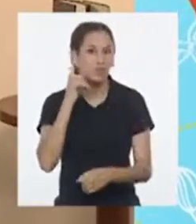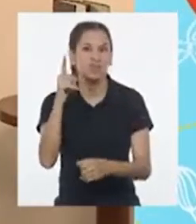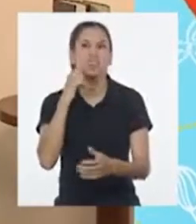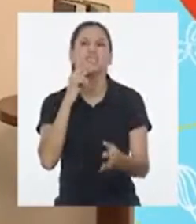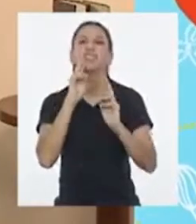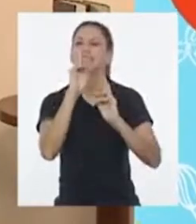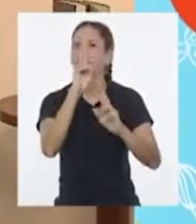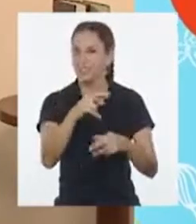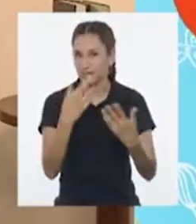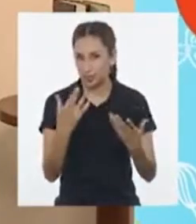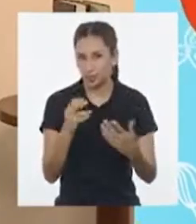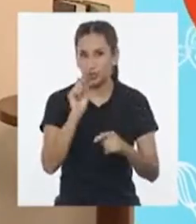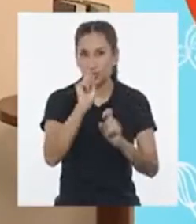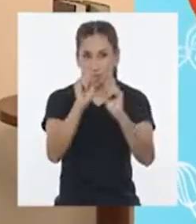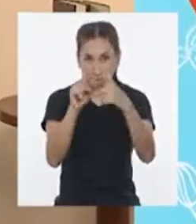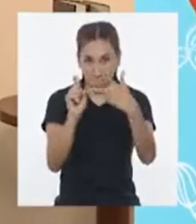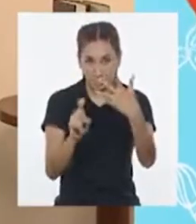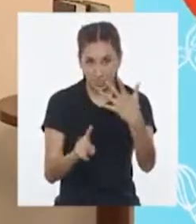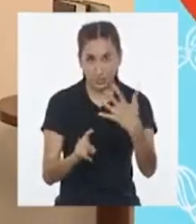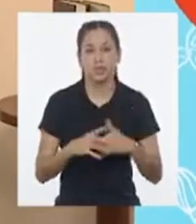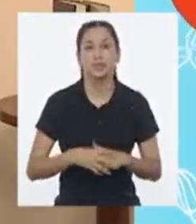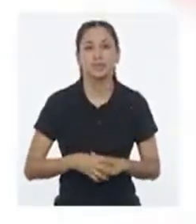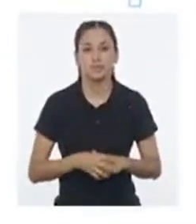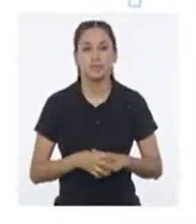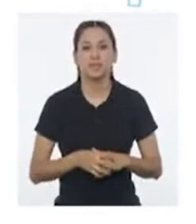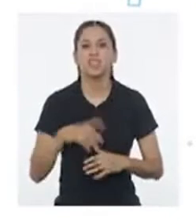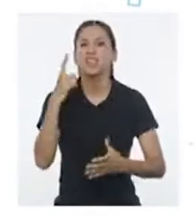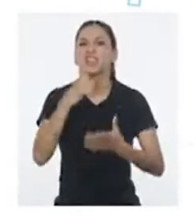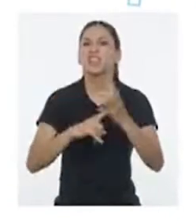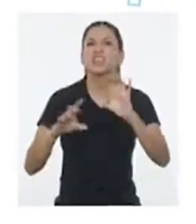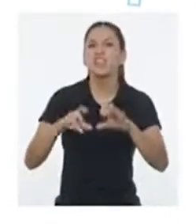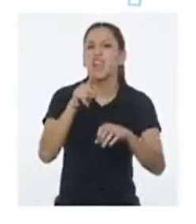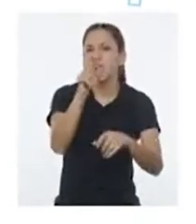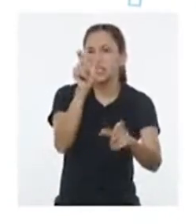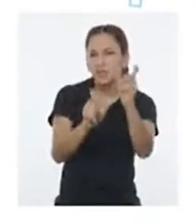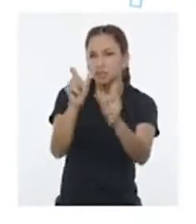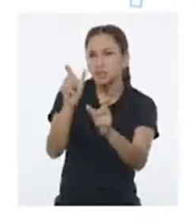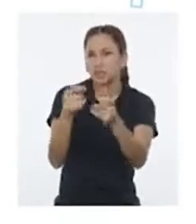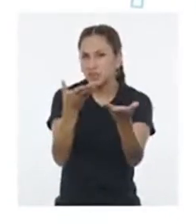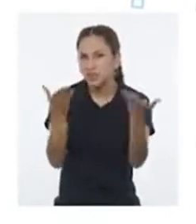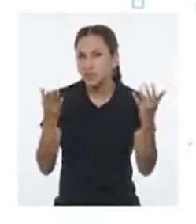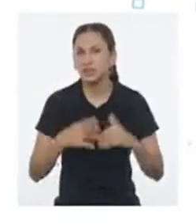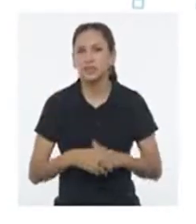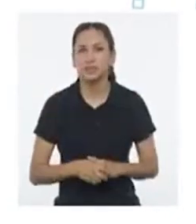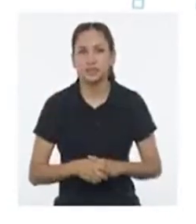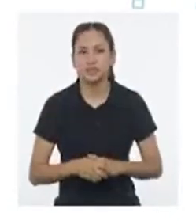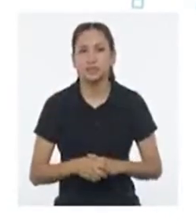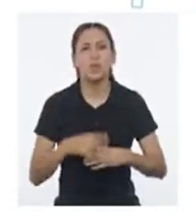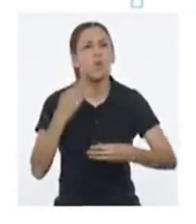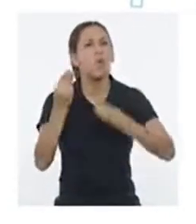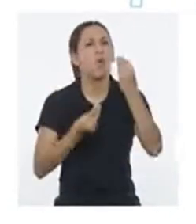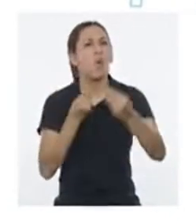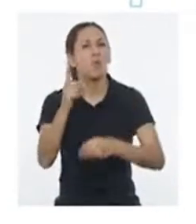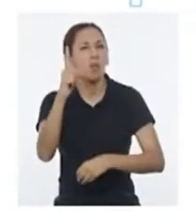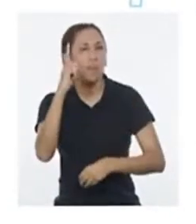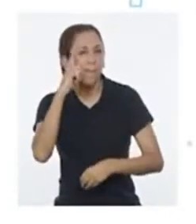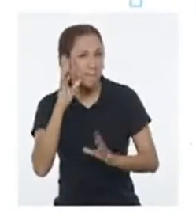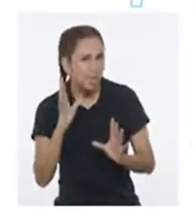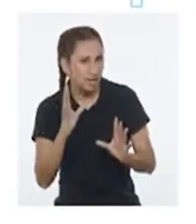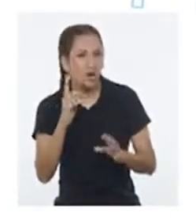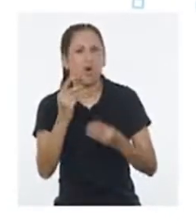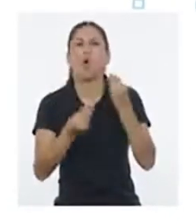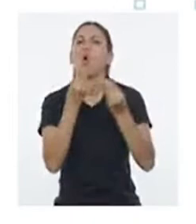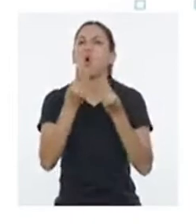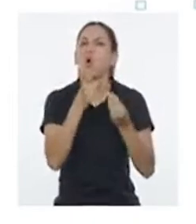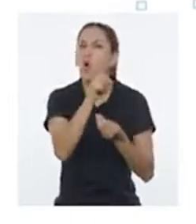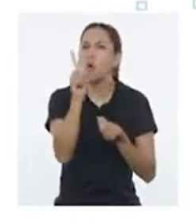las respuestas a las siguientes preguntas. ¿Qué están haciendo las personas? ¿Cómo crees que